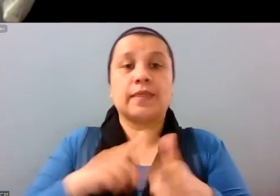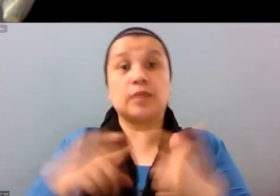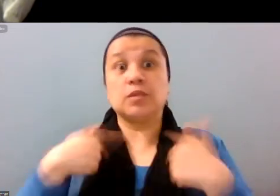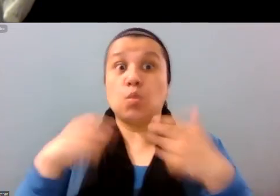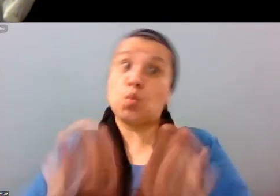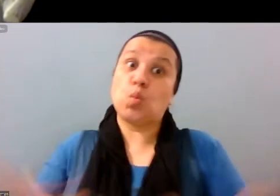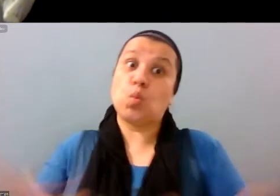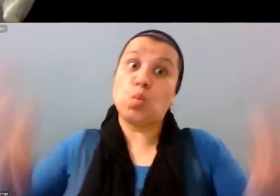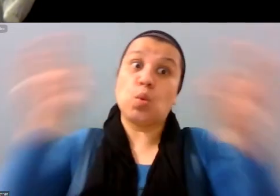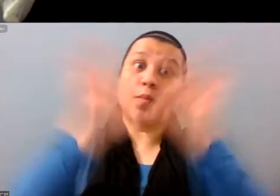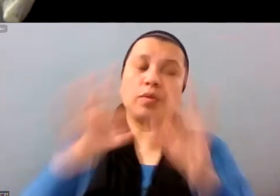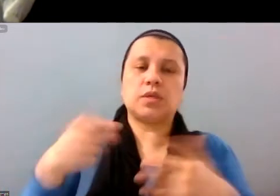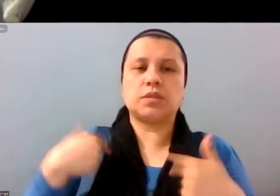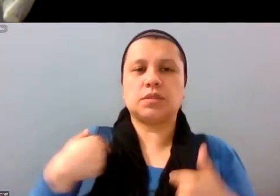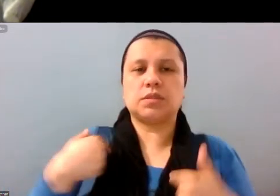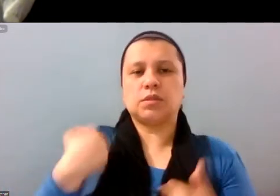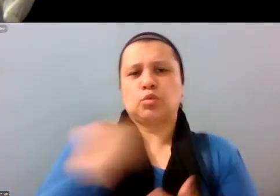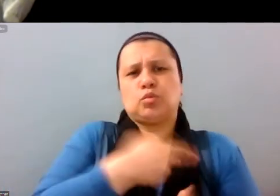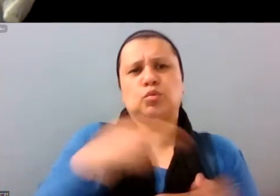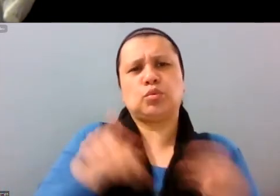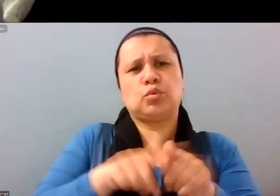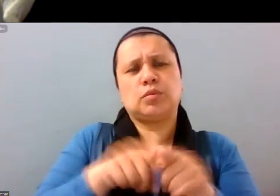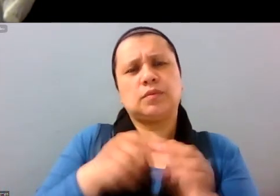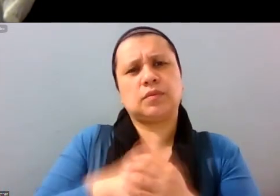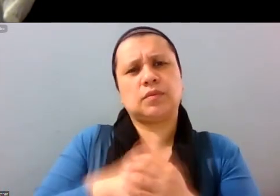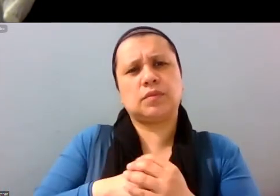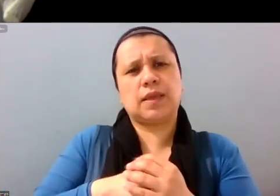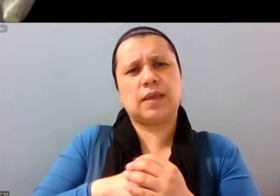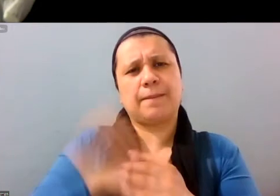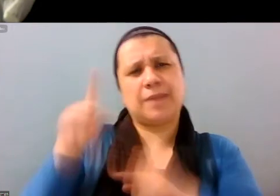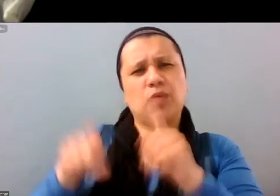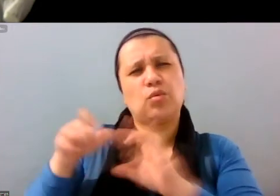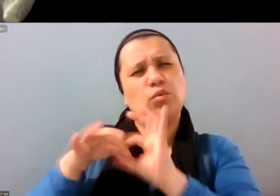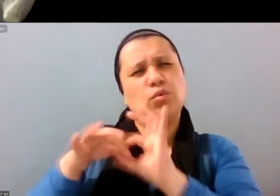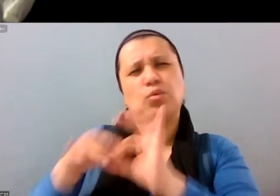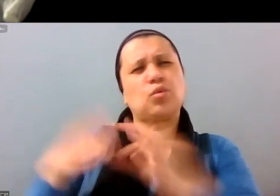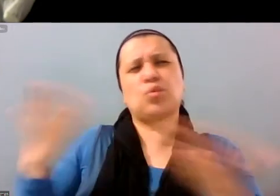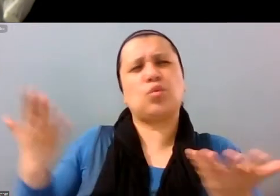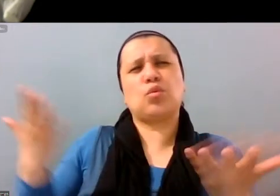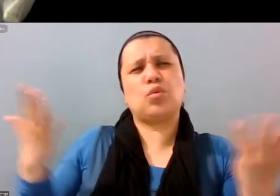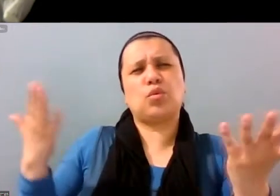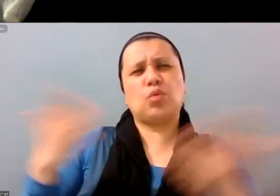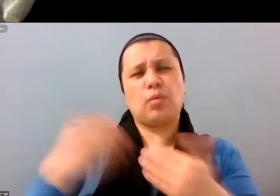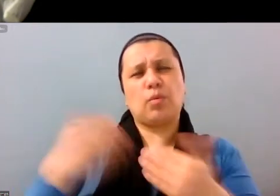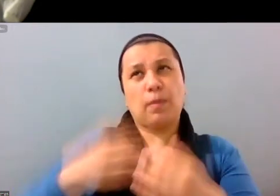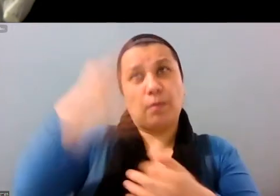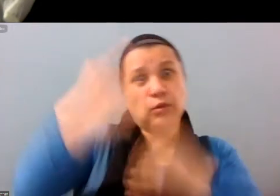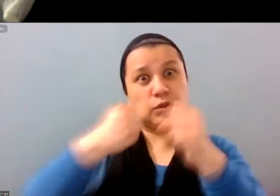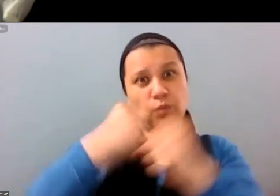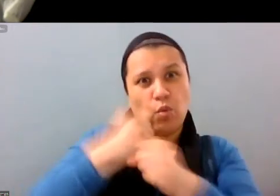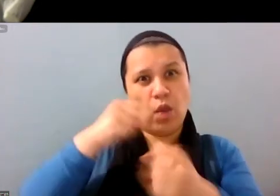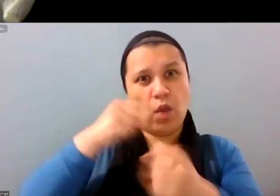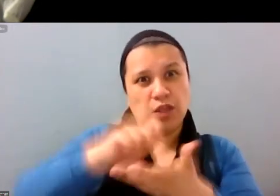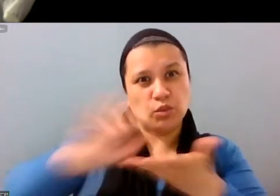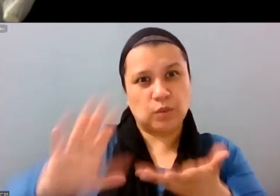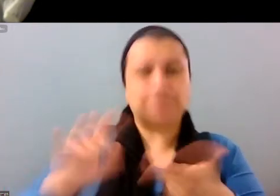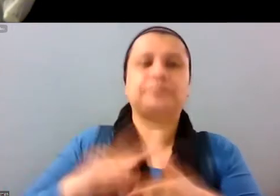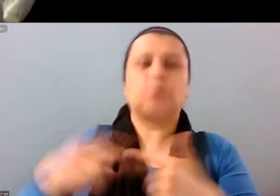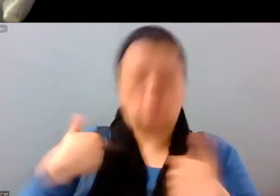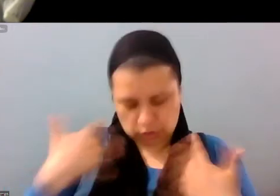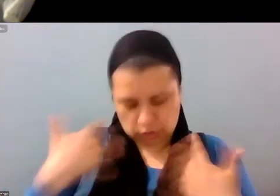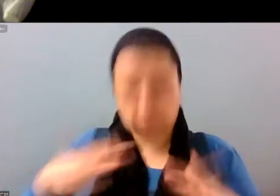nosotros también las preguntas relativas a cómo va ser el ciclo lectivo del año 2020 estamos trabajando en